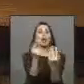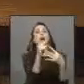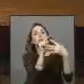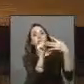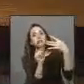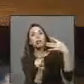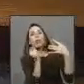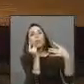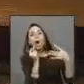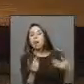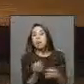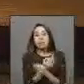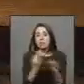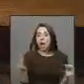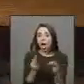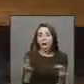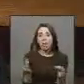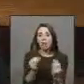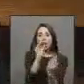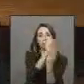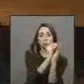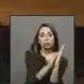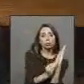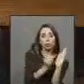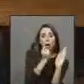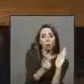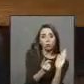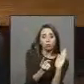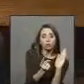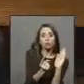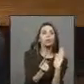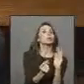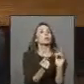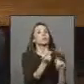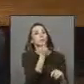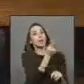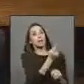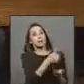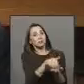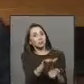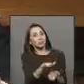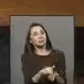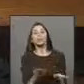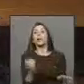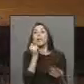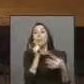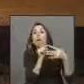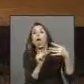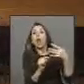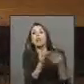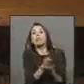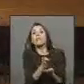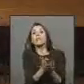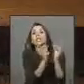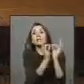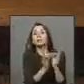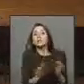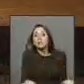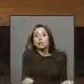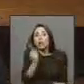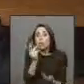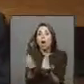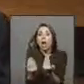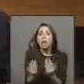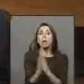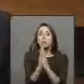precisen esas cosas. Nada de eso se hizo en la acusación. Nada de eso se hizo en el requerimiento. ¿Cuáles son los deberes específicos? ¿Cuáles,